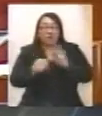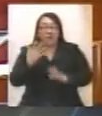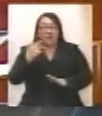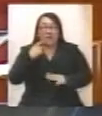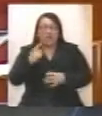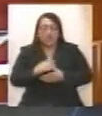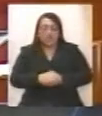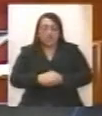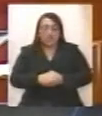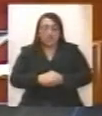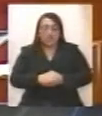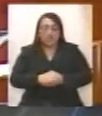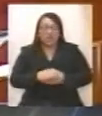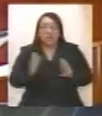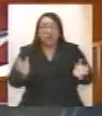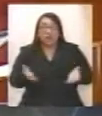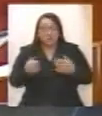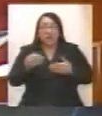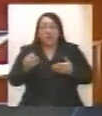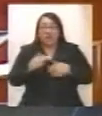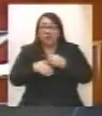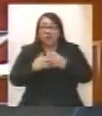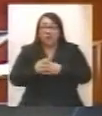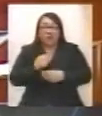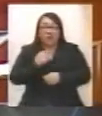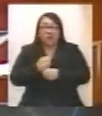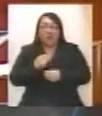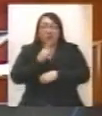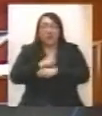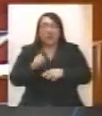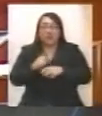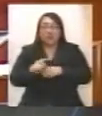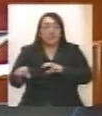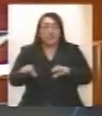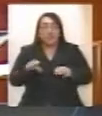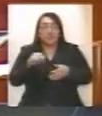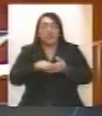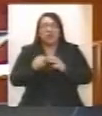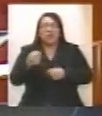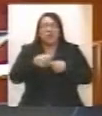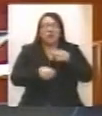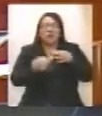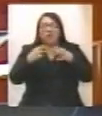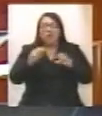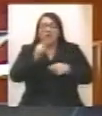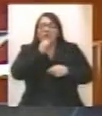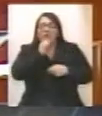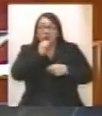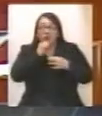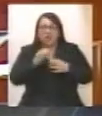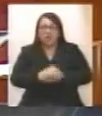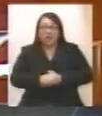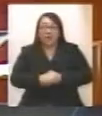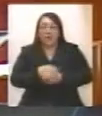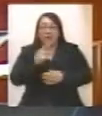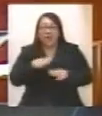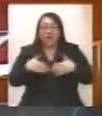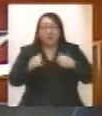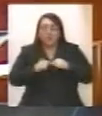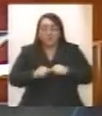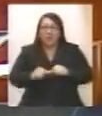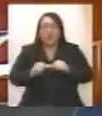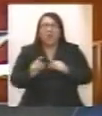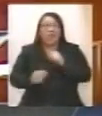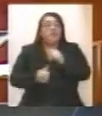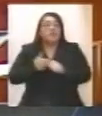es impulsar, promover, desarrollar y ejecutar la inversión privada y pública para que continúe siendo